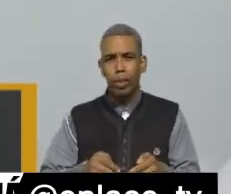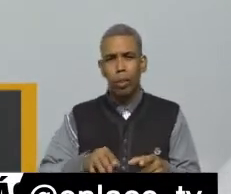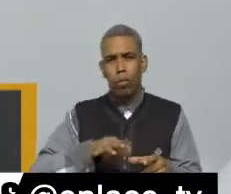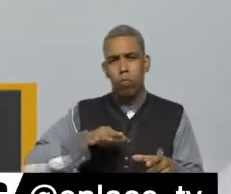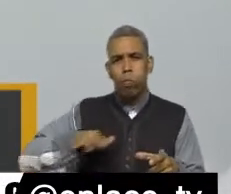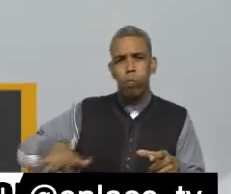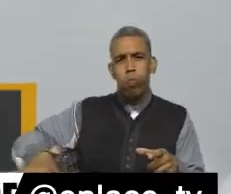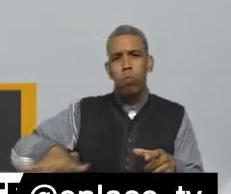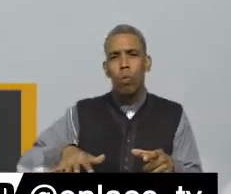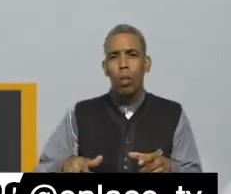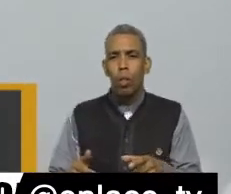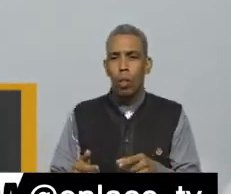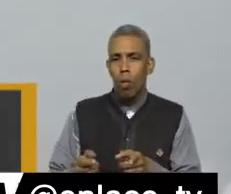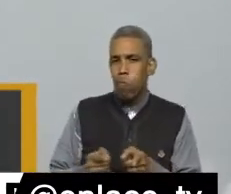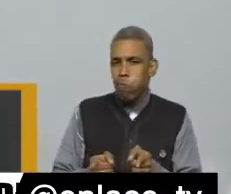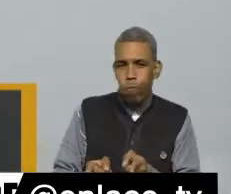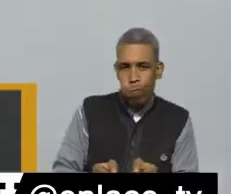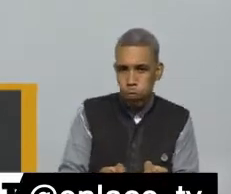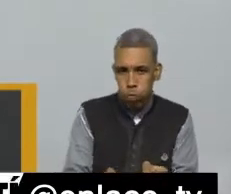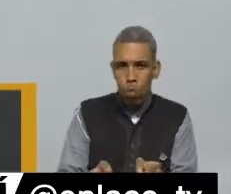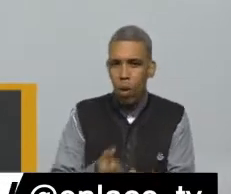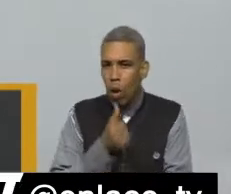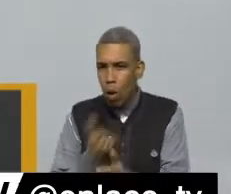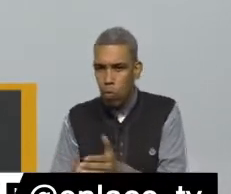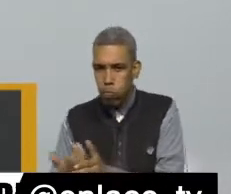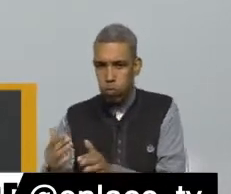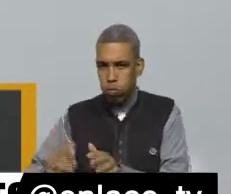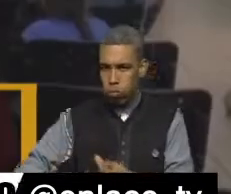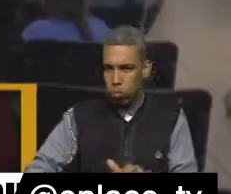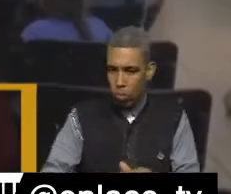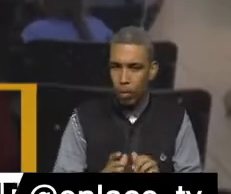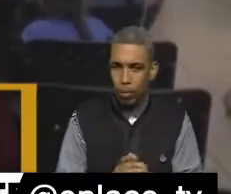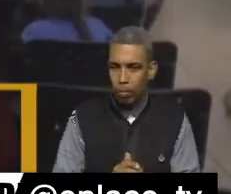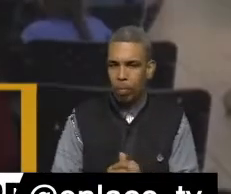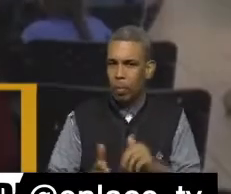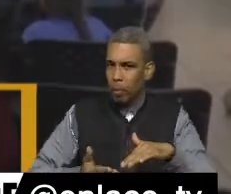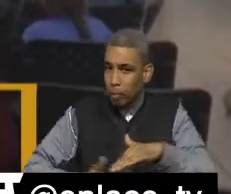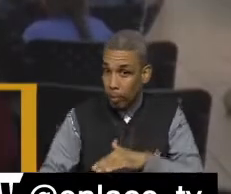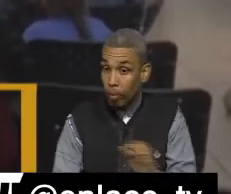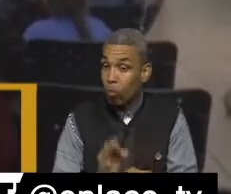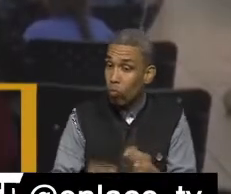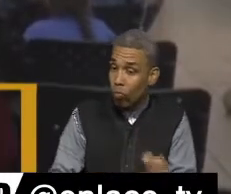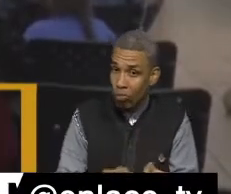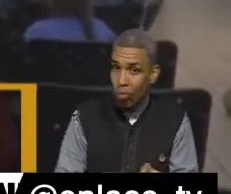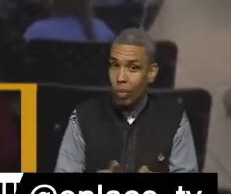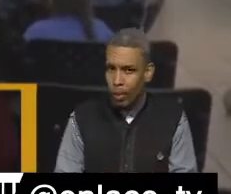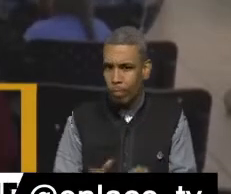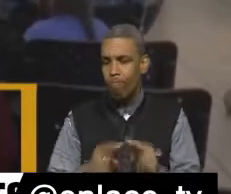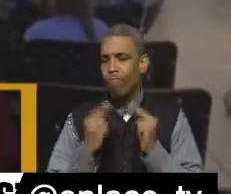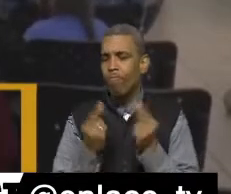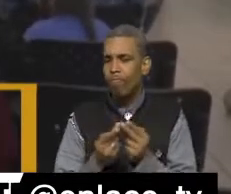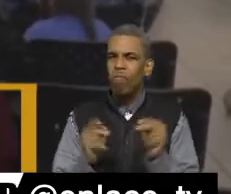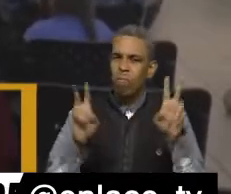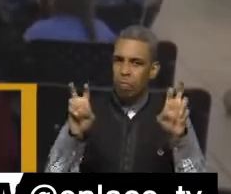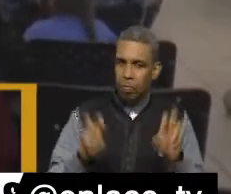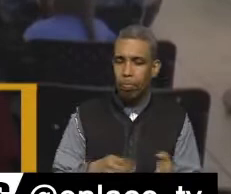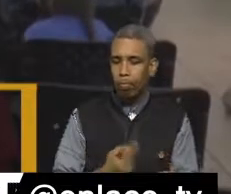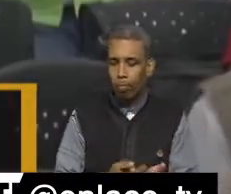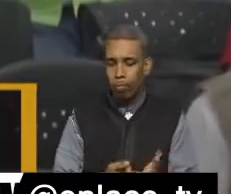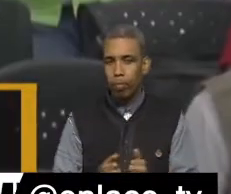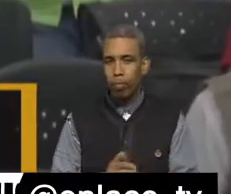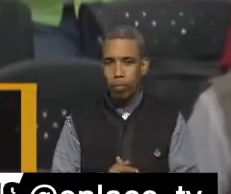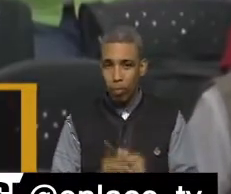recuperación, el cuidado de especies ícticas nativas. En este espacio de participación se le hará un seguimiento a